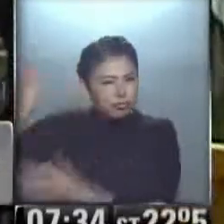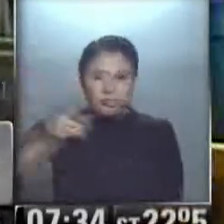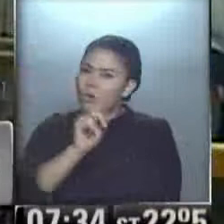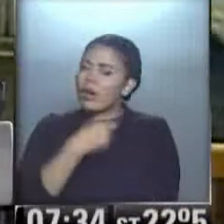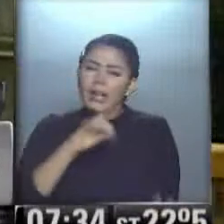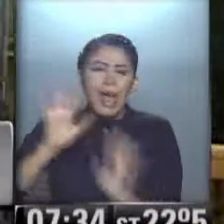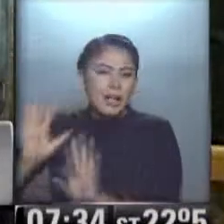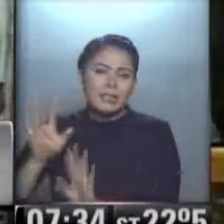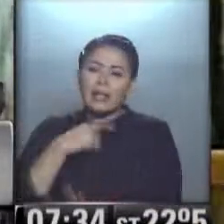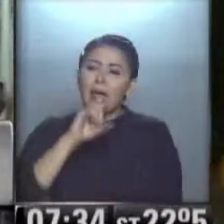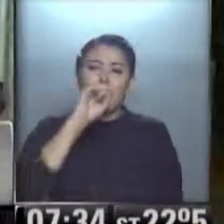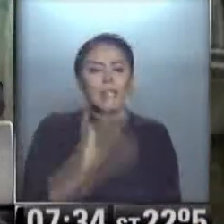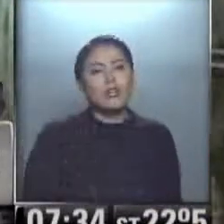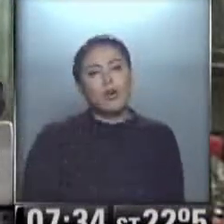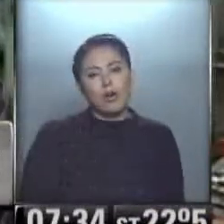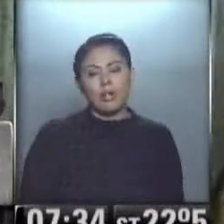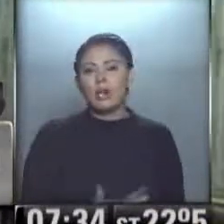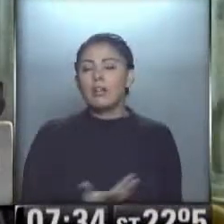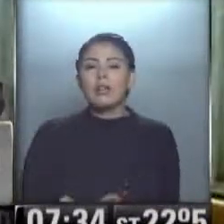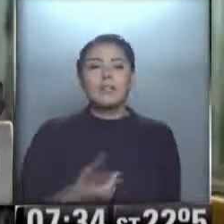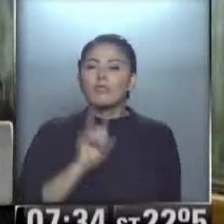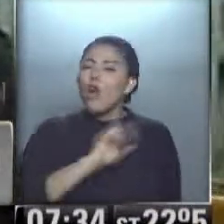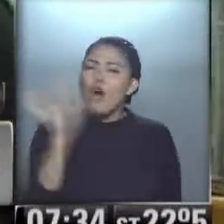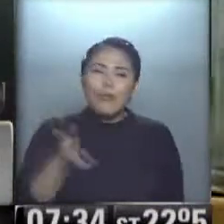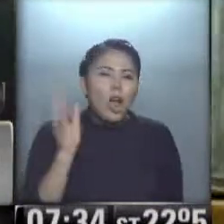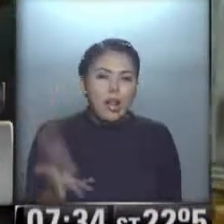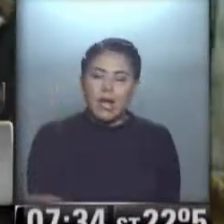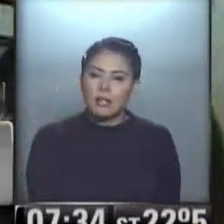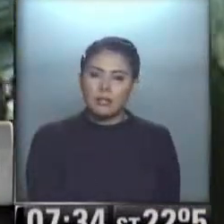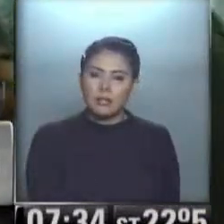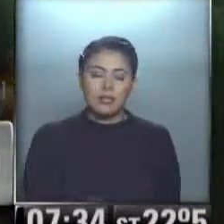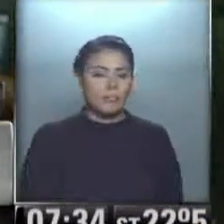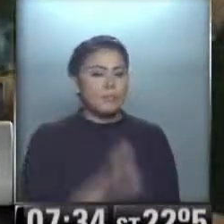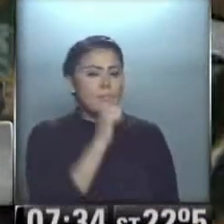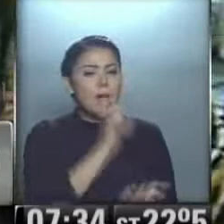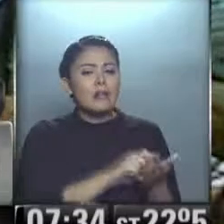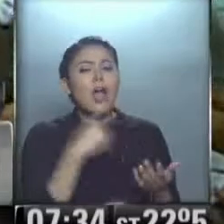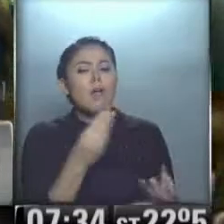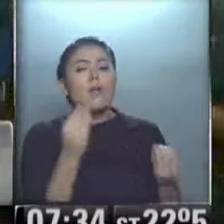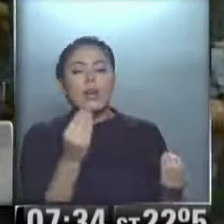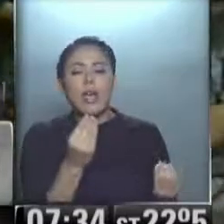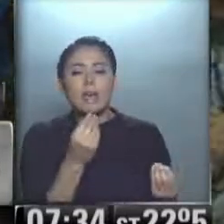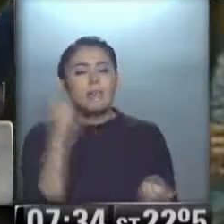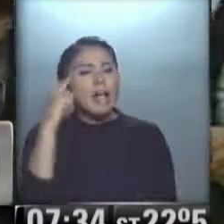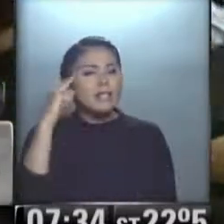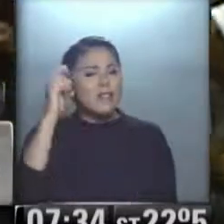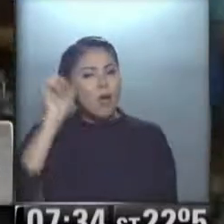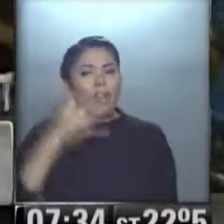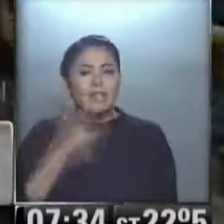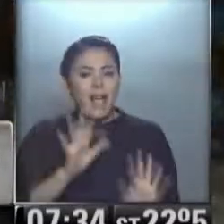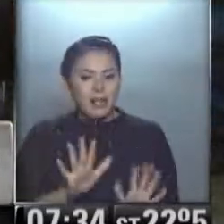mejor manera posible, que no sea la violencia. ¿Por qué cree que el juez llegó a esta